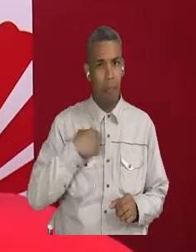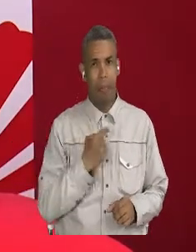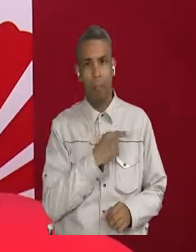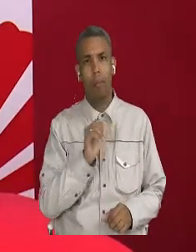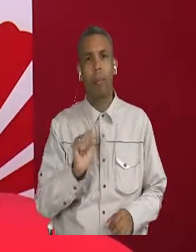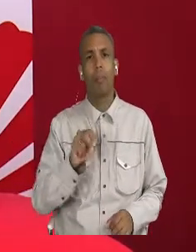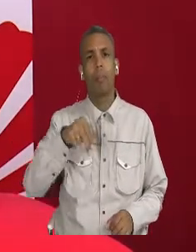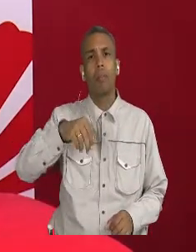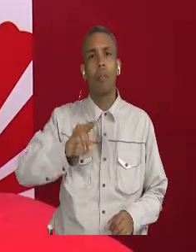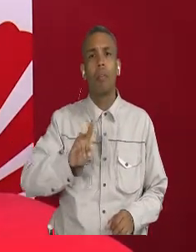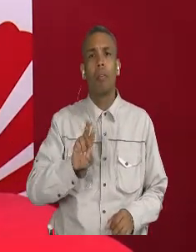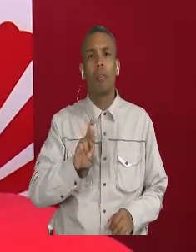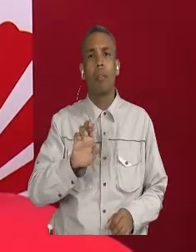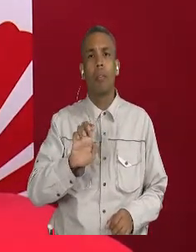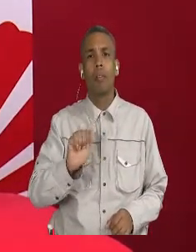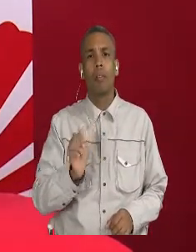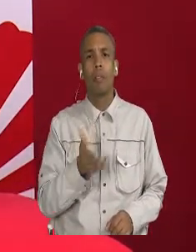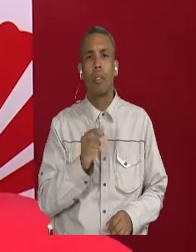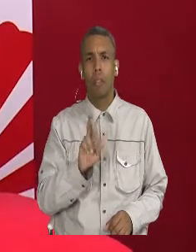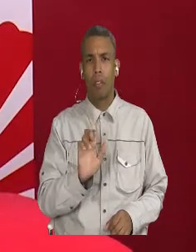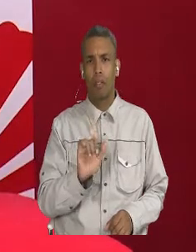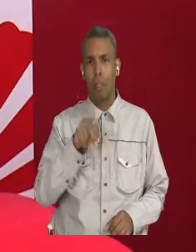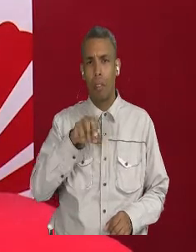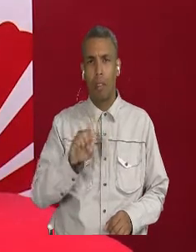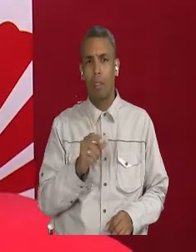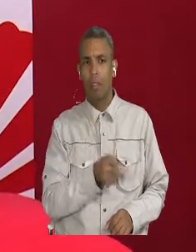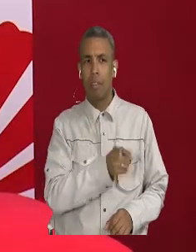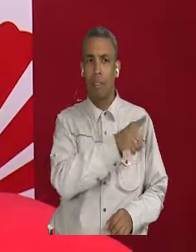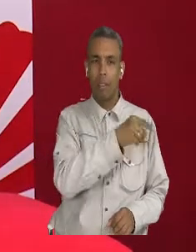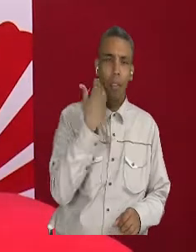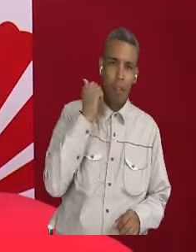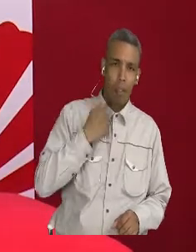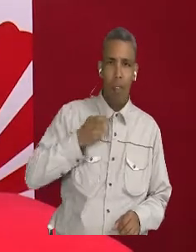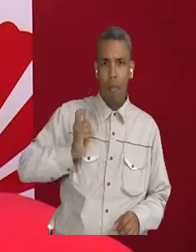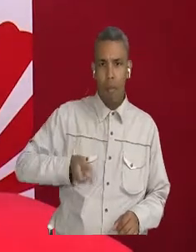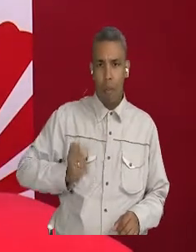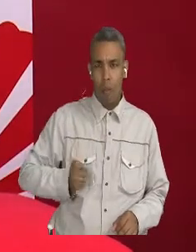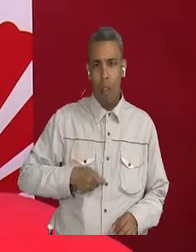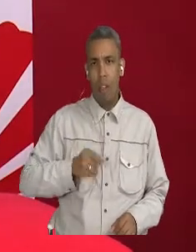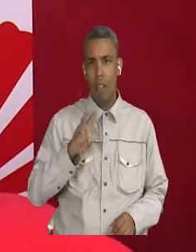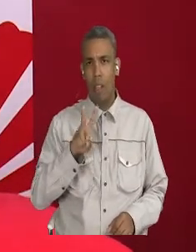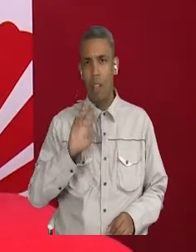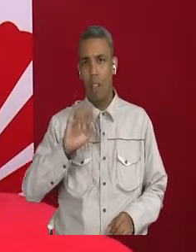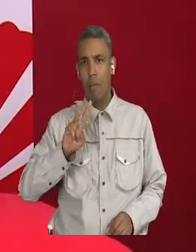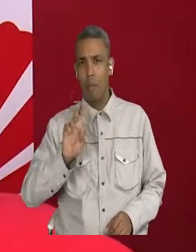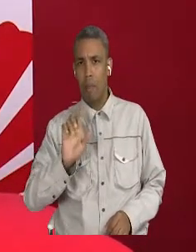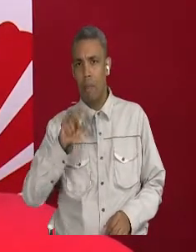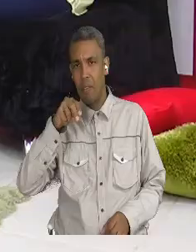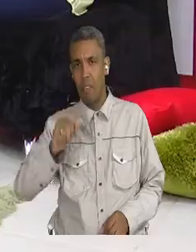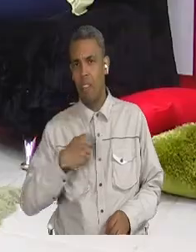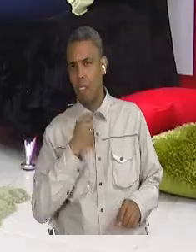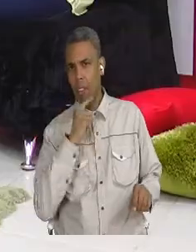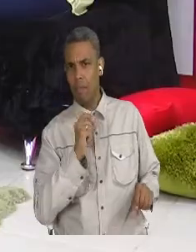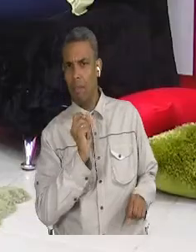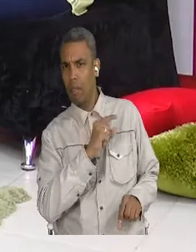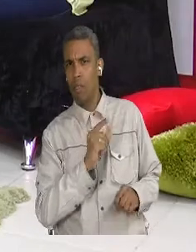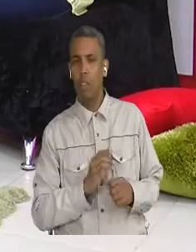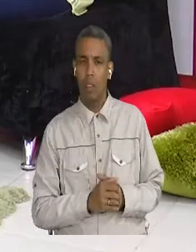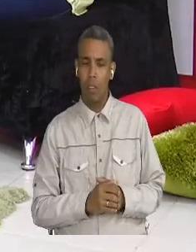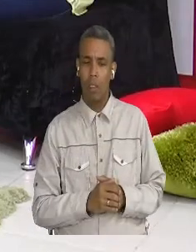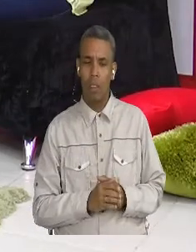psicóloga, y también con nuestra abogada Viviana Betancourt. Para Andrea tenemos la siguiente pregunta y es: ¿cómo puedo